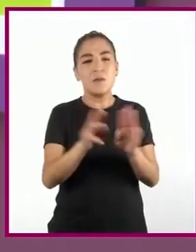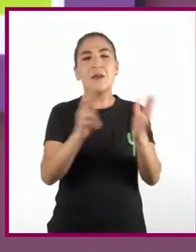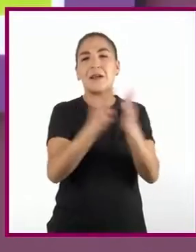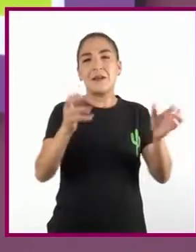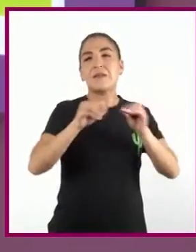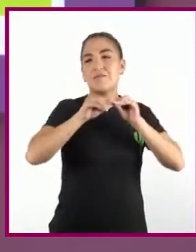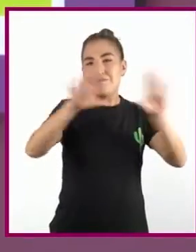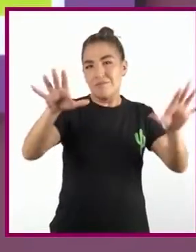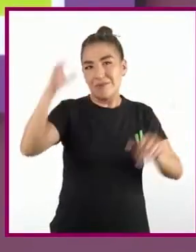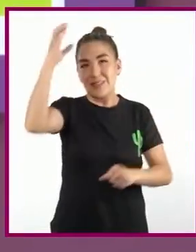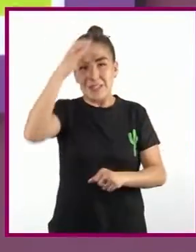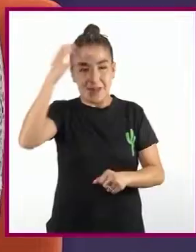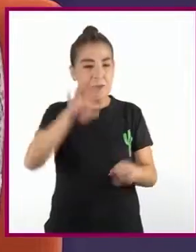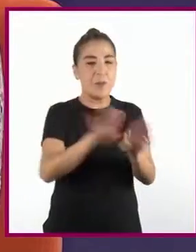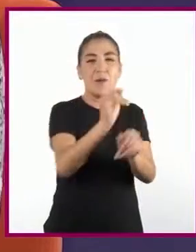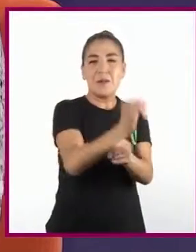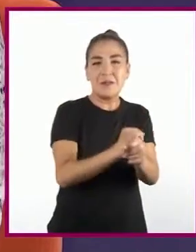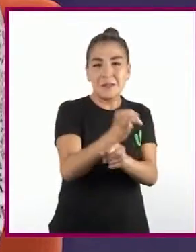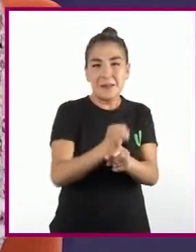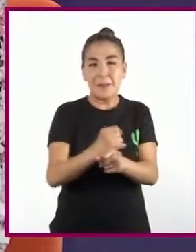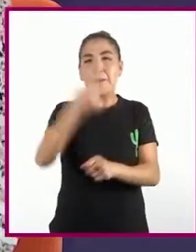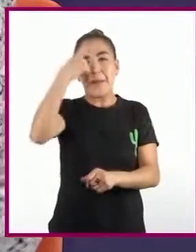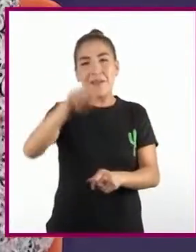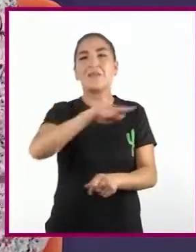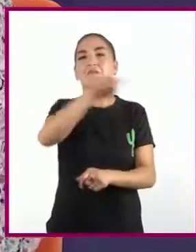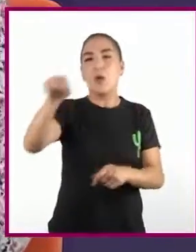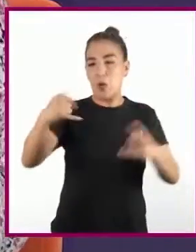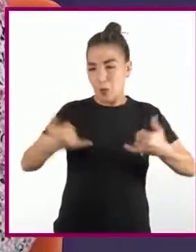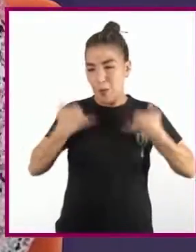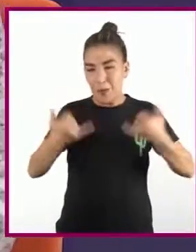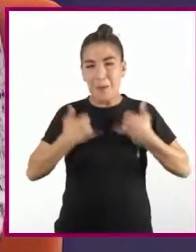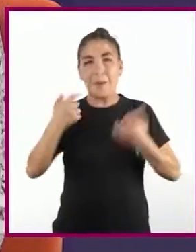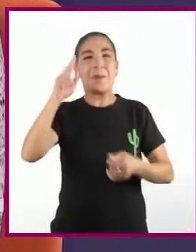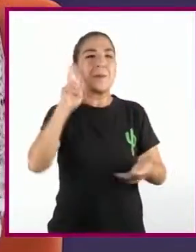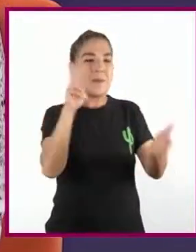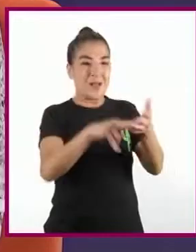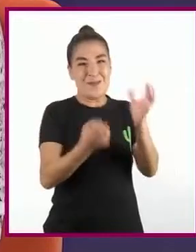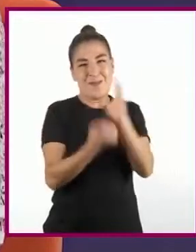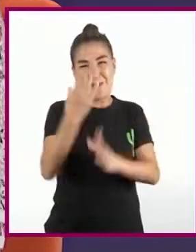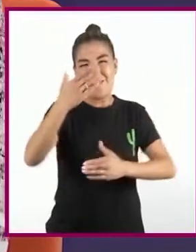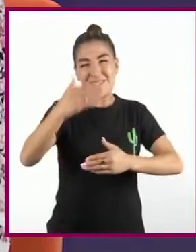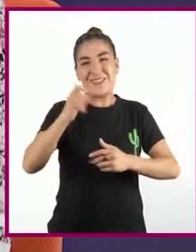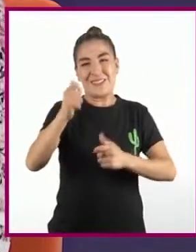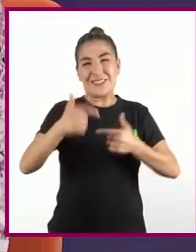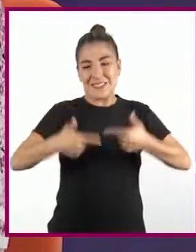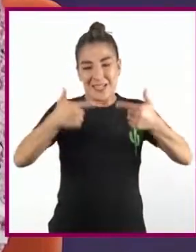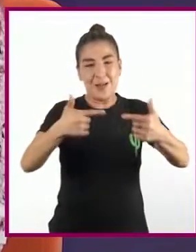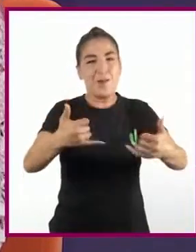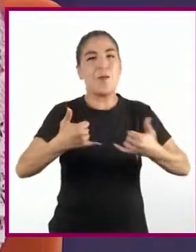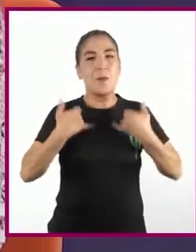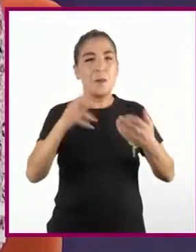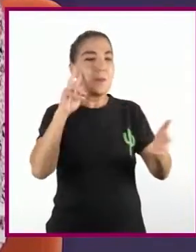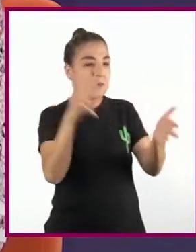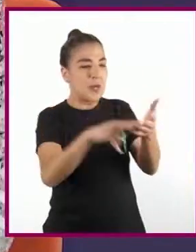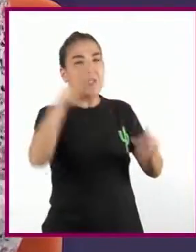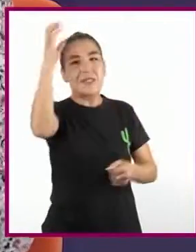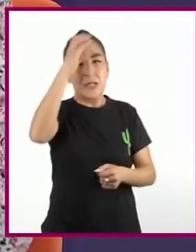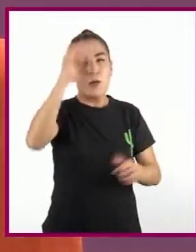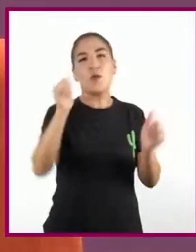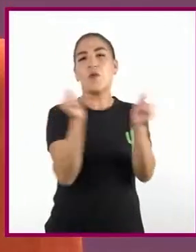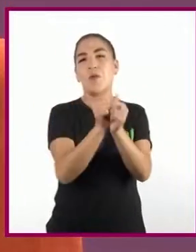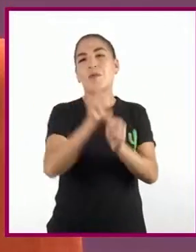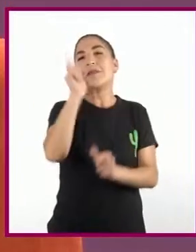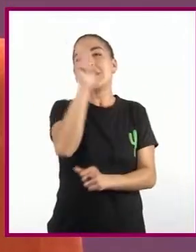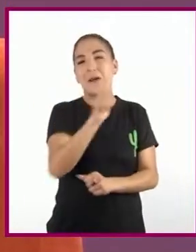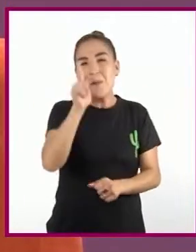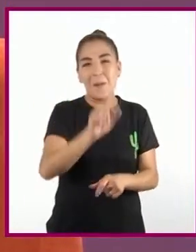divulgación científica que tiene el objetivo de acercar efectivamente a los jóvenes, a las nuevas generaciones, al ámbito científico, para que con un lenguaje